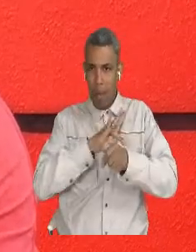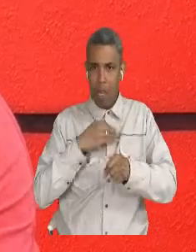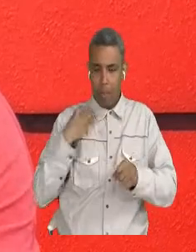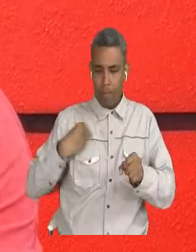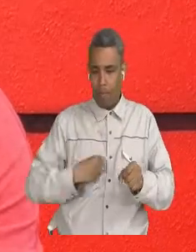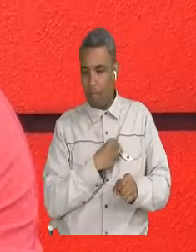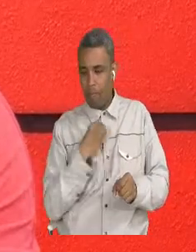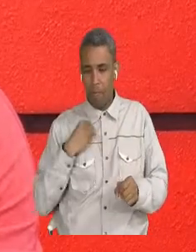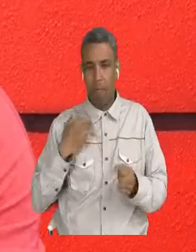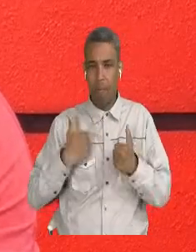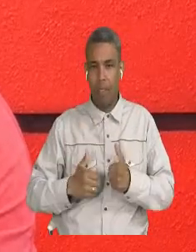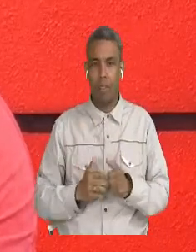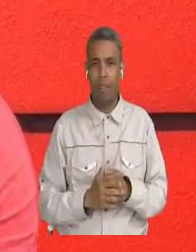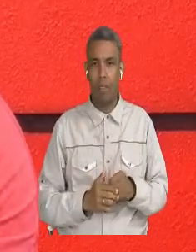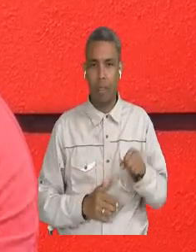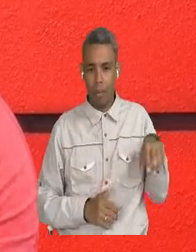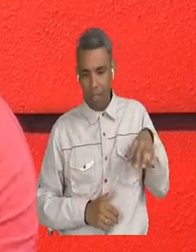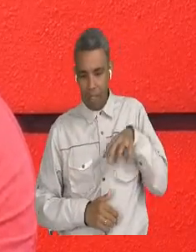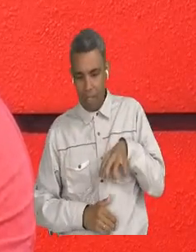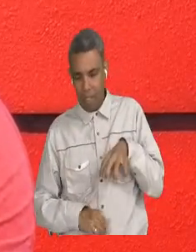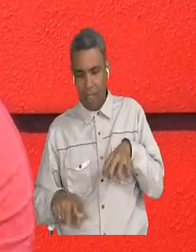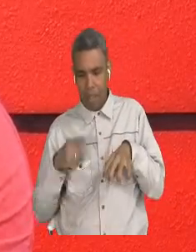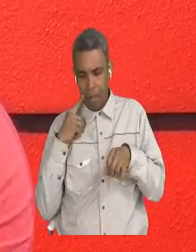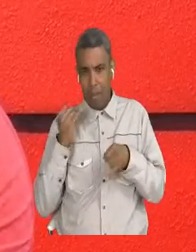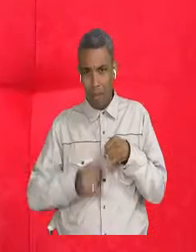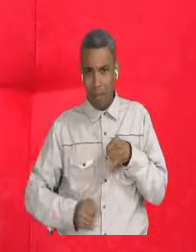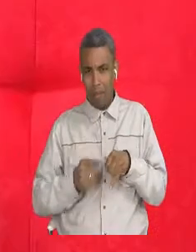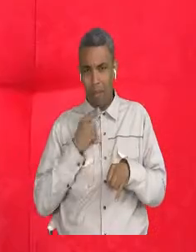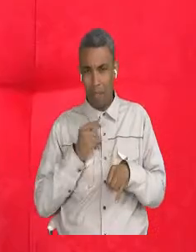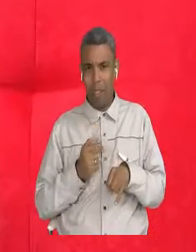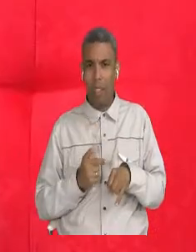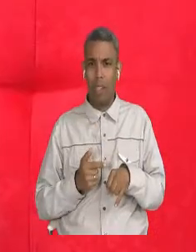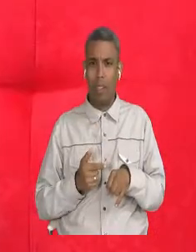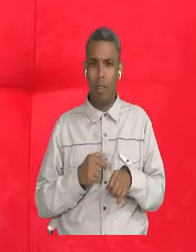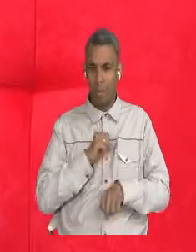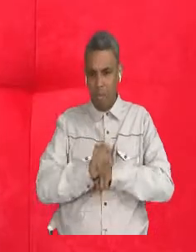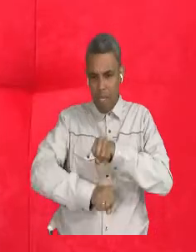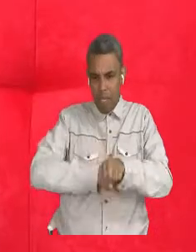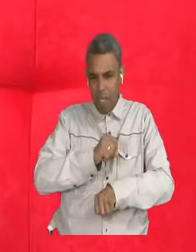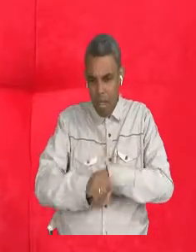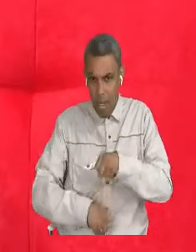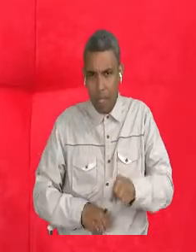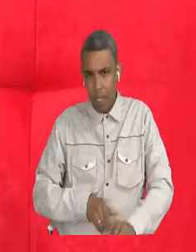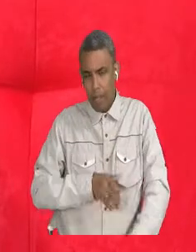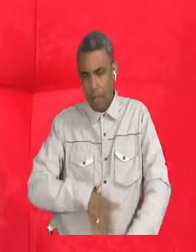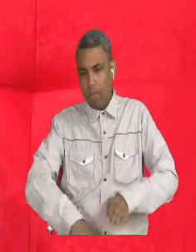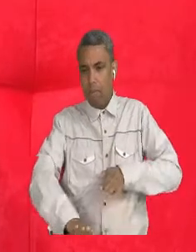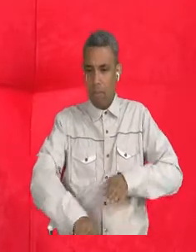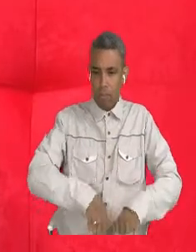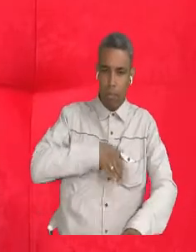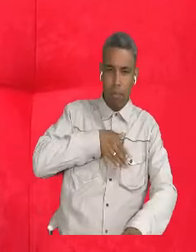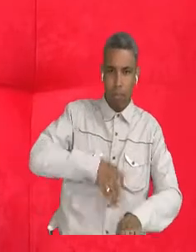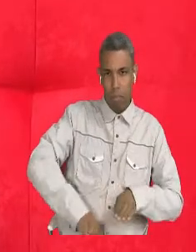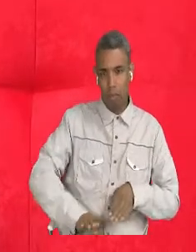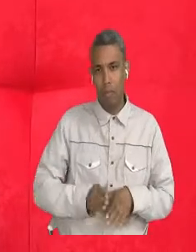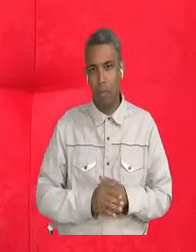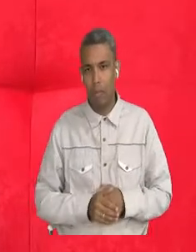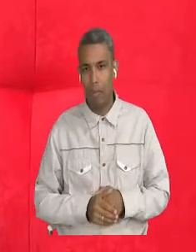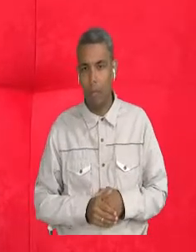remos. Y también tenemos una zona de TRX. Bueno, ese era el punto donde quería llegar. En Zona Training no solamente